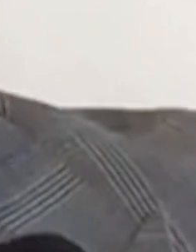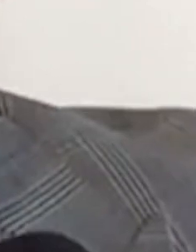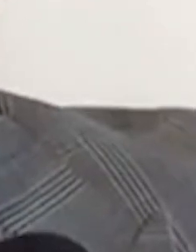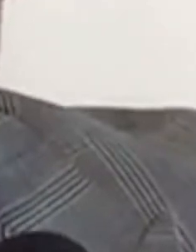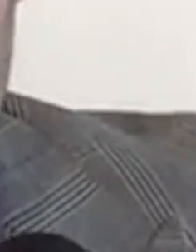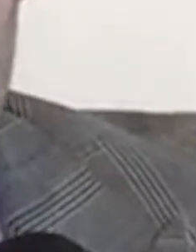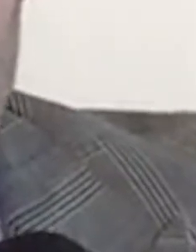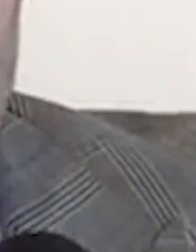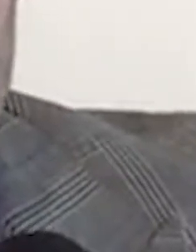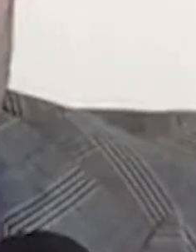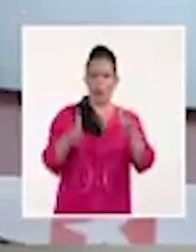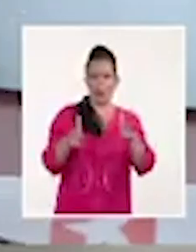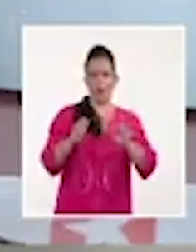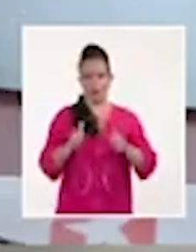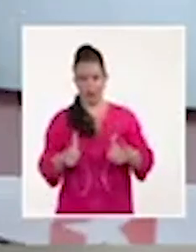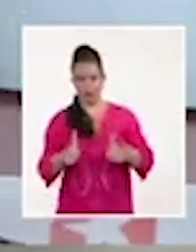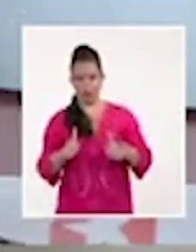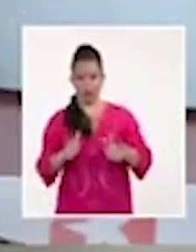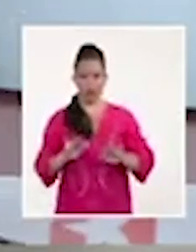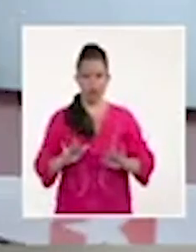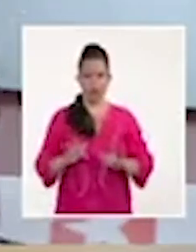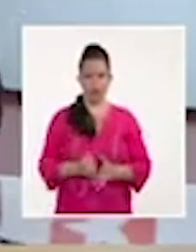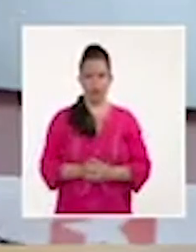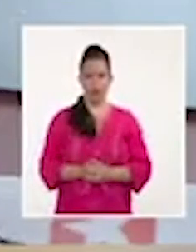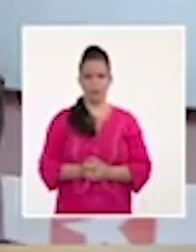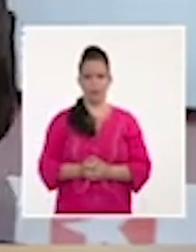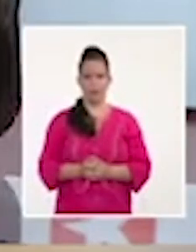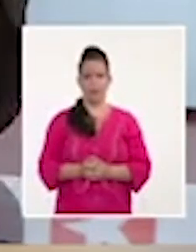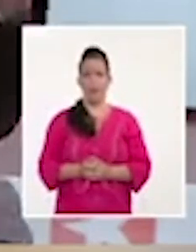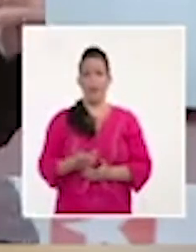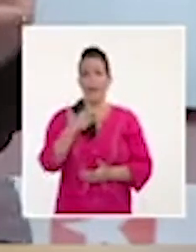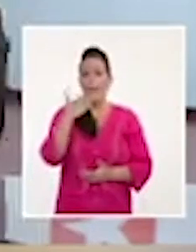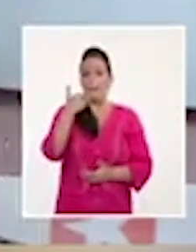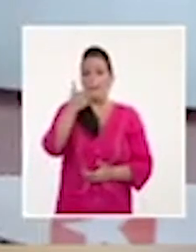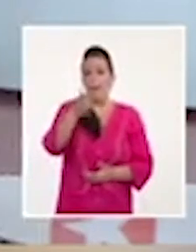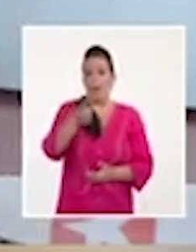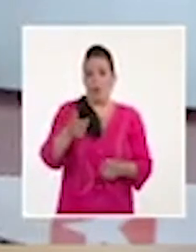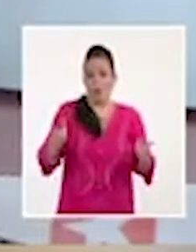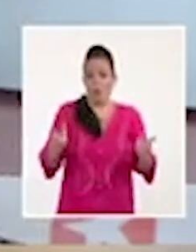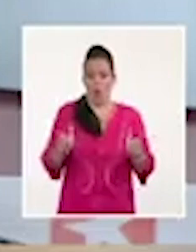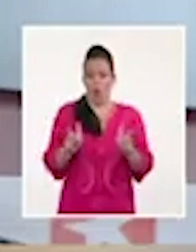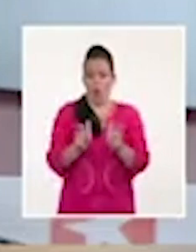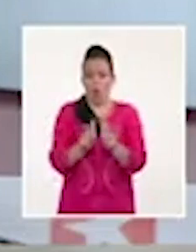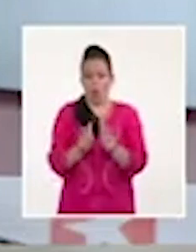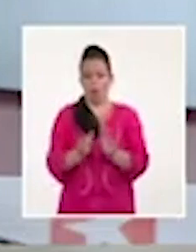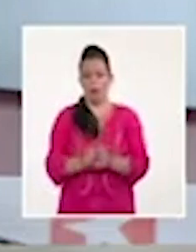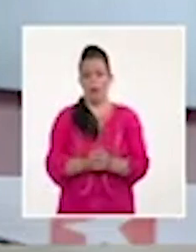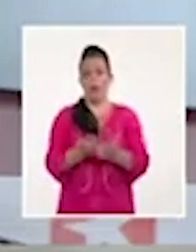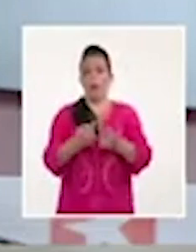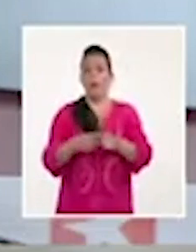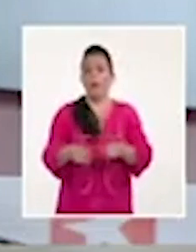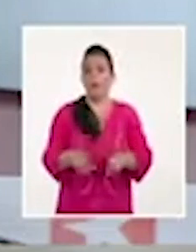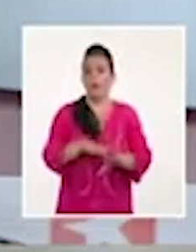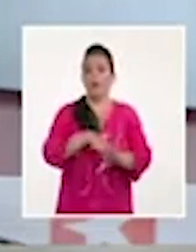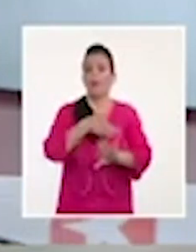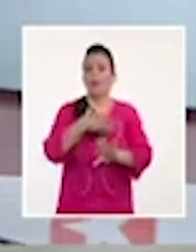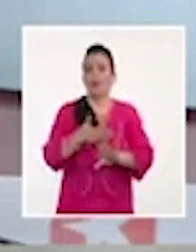que es una manipulación hasta que comenzó a manipular se nuevamente el tema